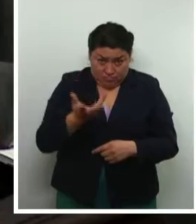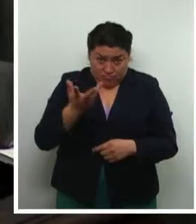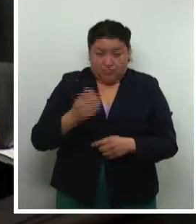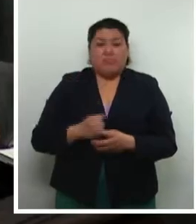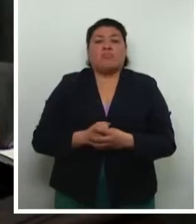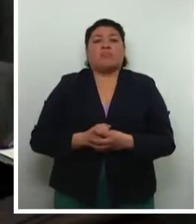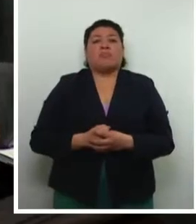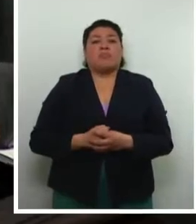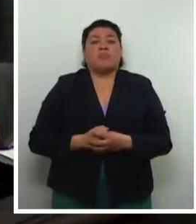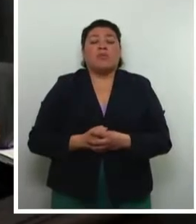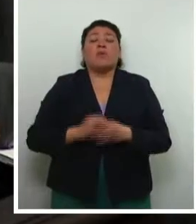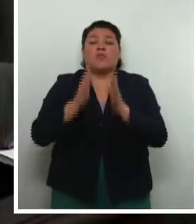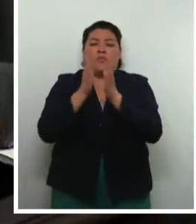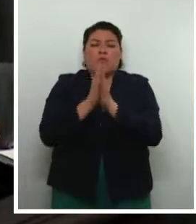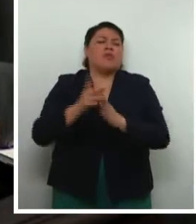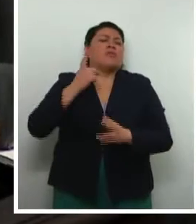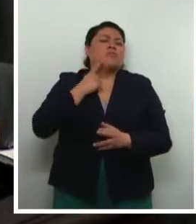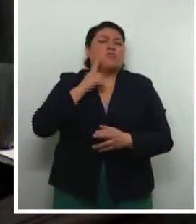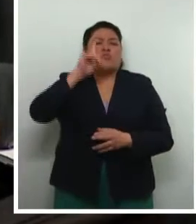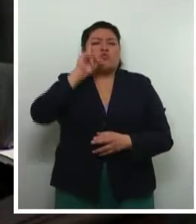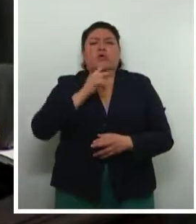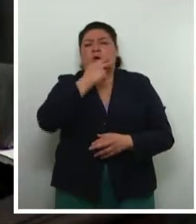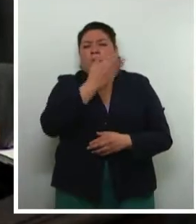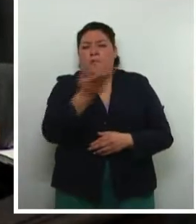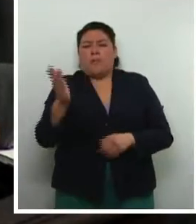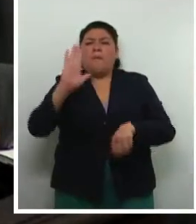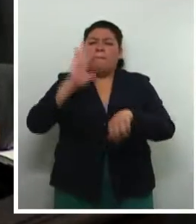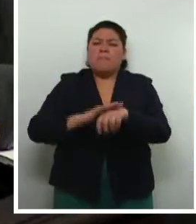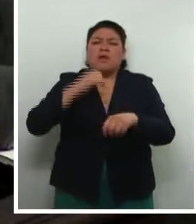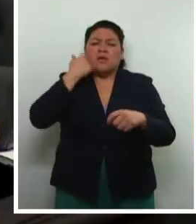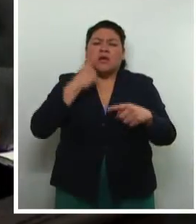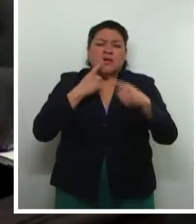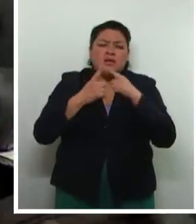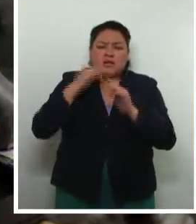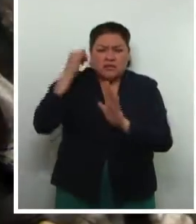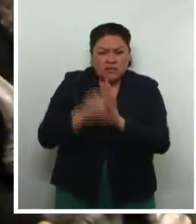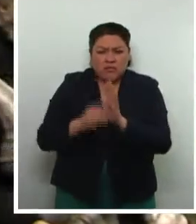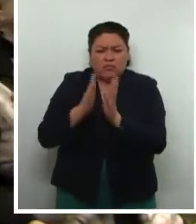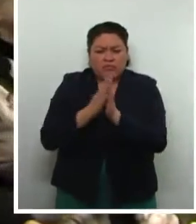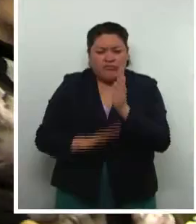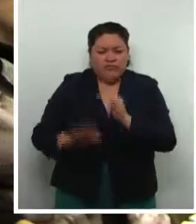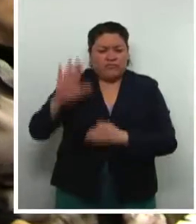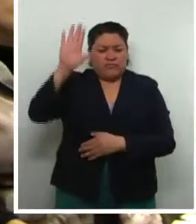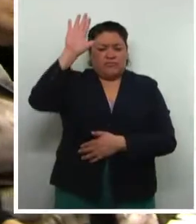modificación. Las y los constituyentes que estén por la afirmativa, sírvanse manifestarlo.